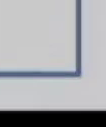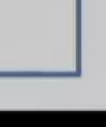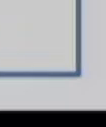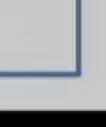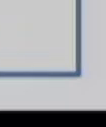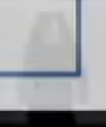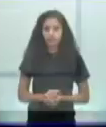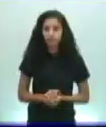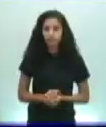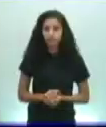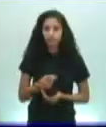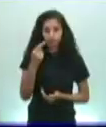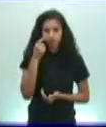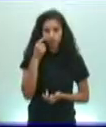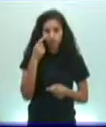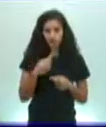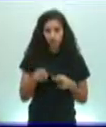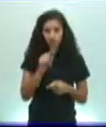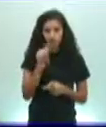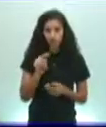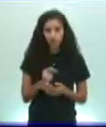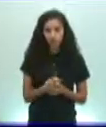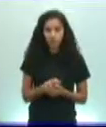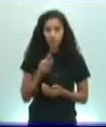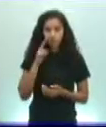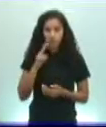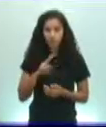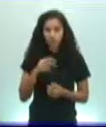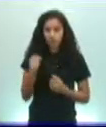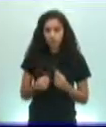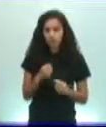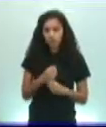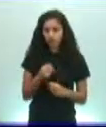Veamos esta actividad. Calcula utilizando la tabla